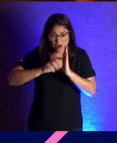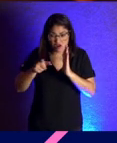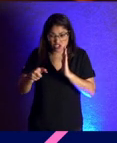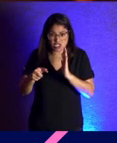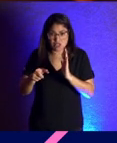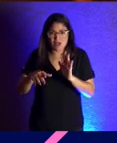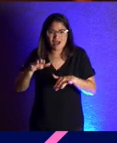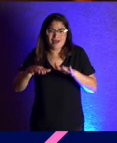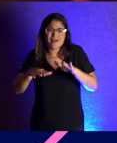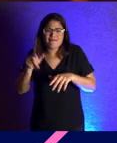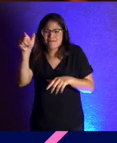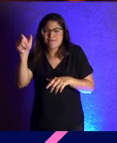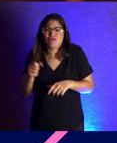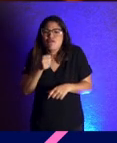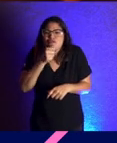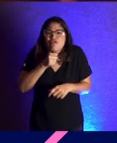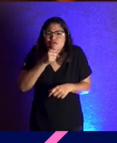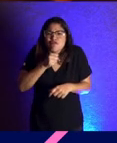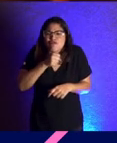conversar y